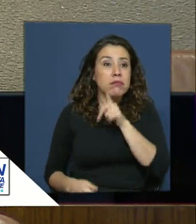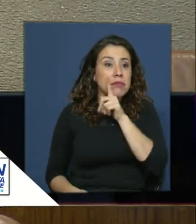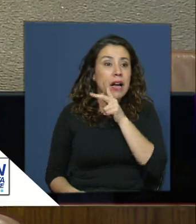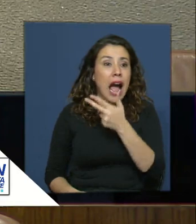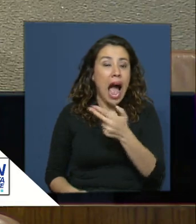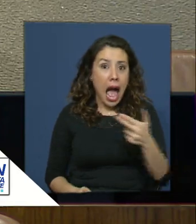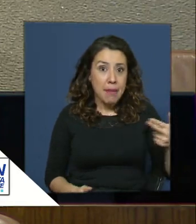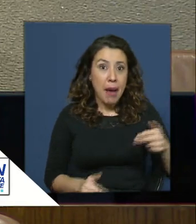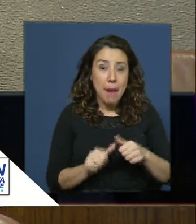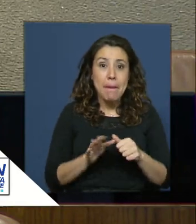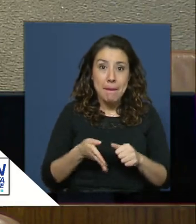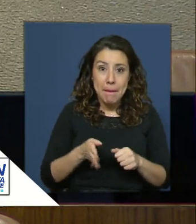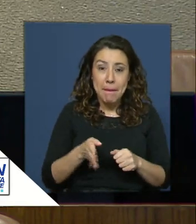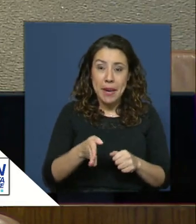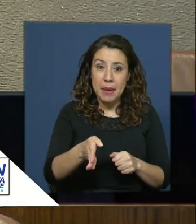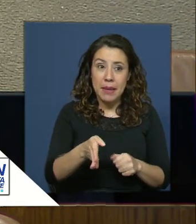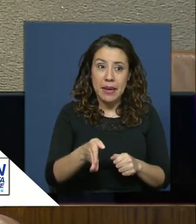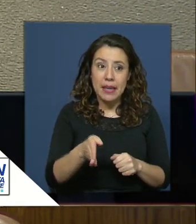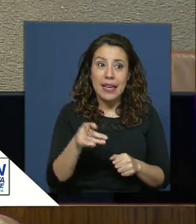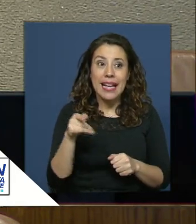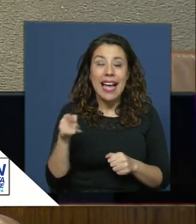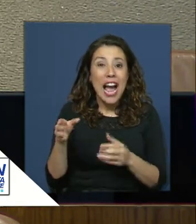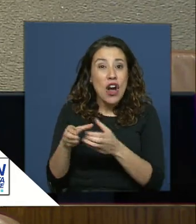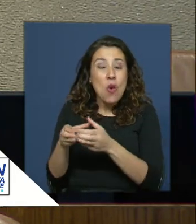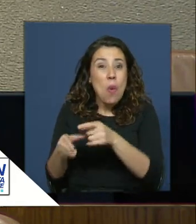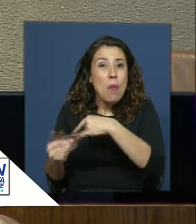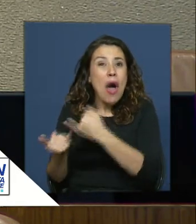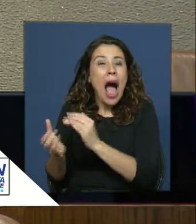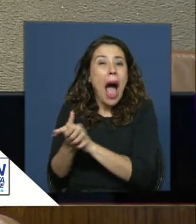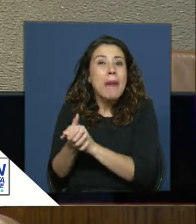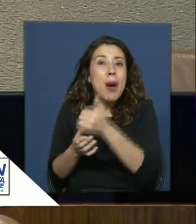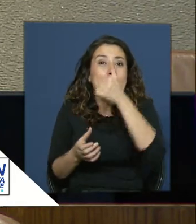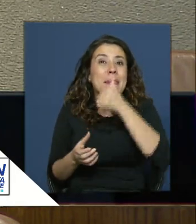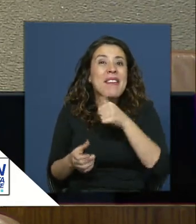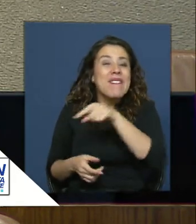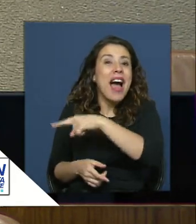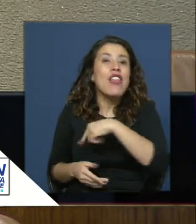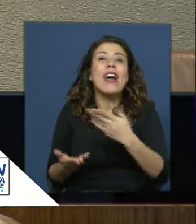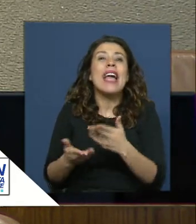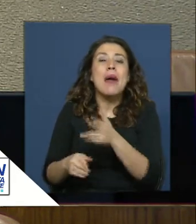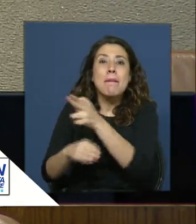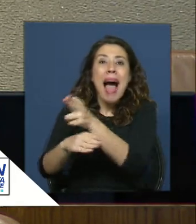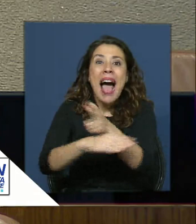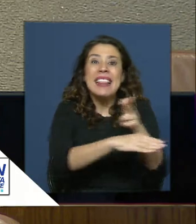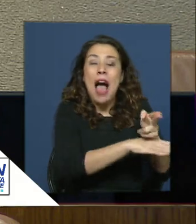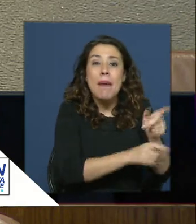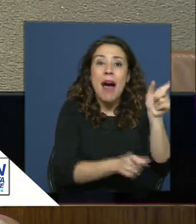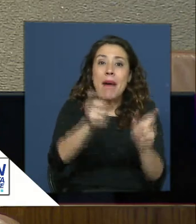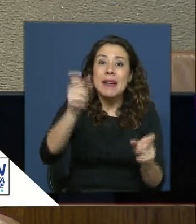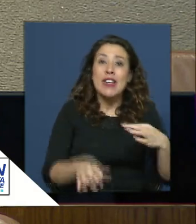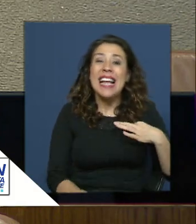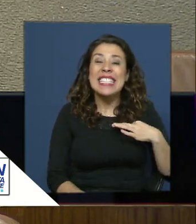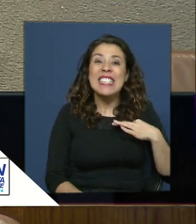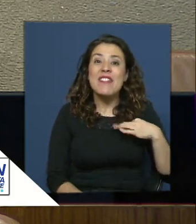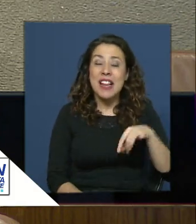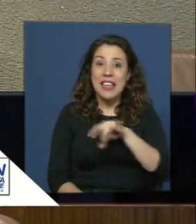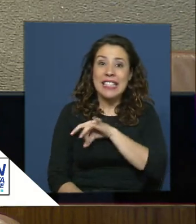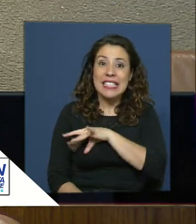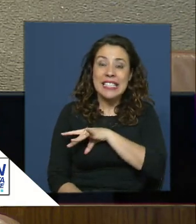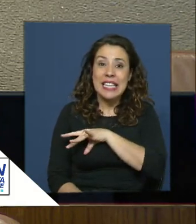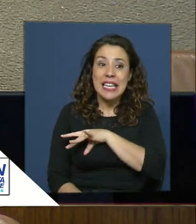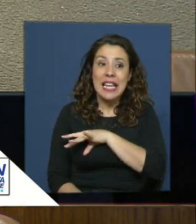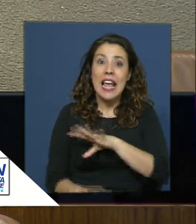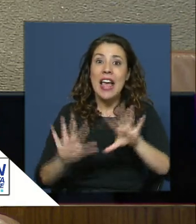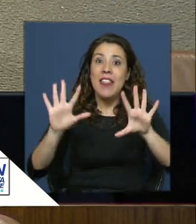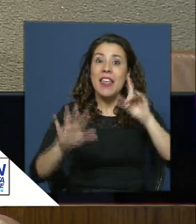andaban armados permanentemente. Este grupo de amigos personales se dedicaba a asesinar civiles en Chile. Y el